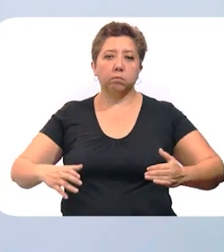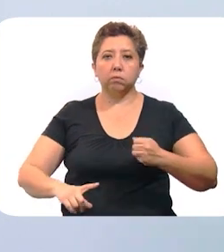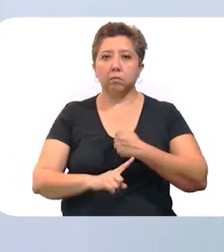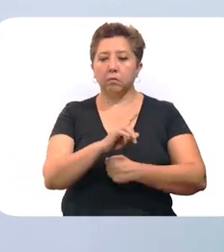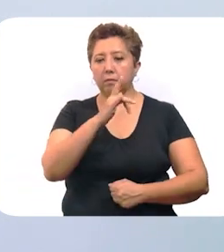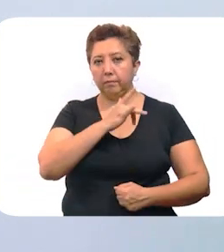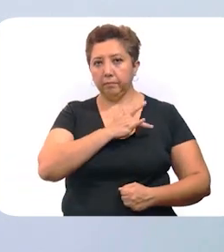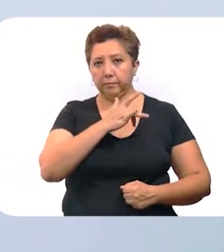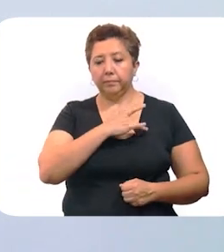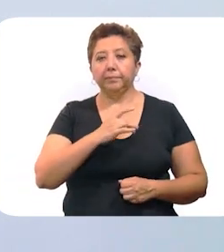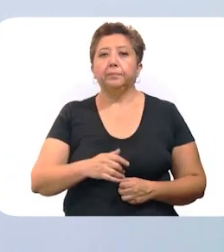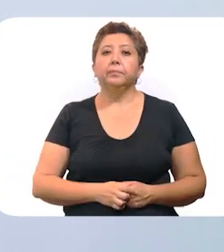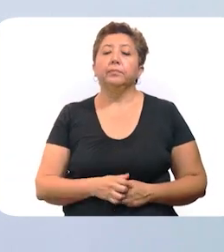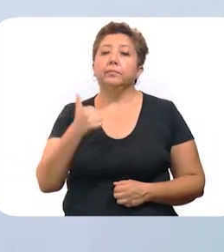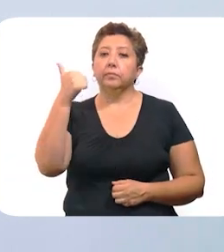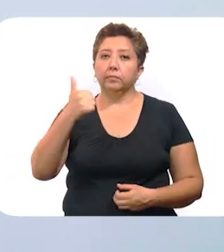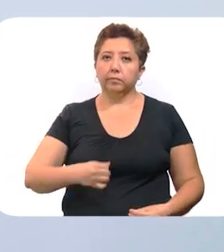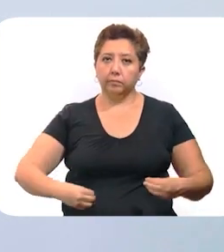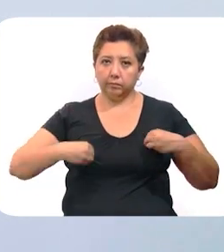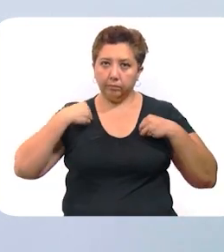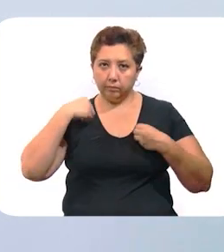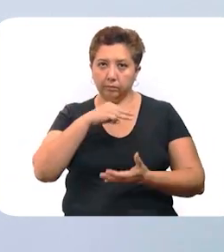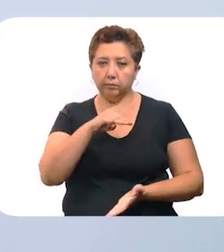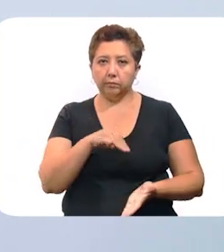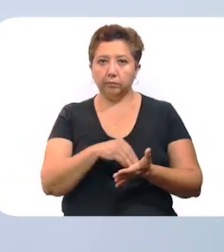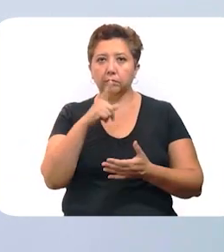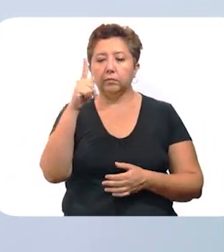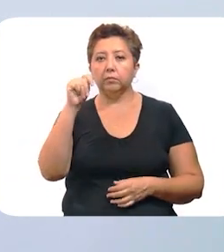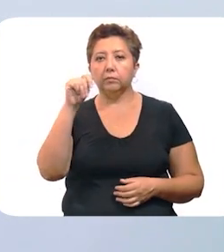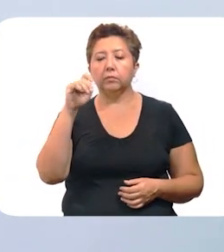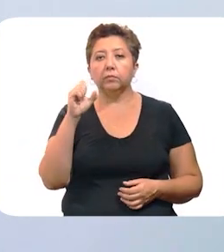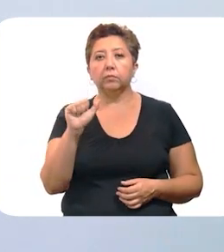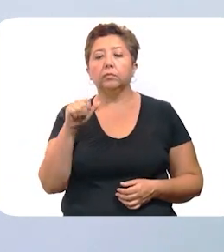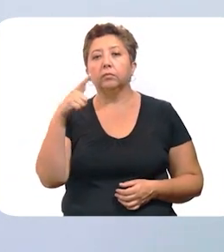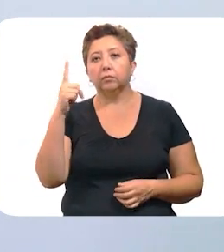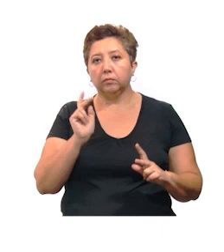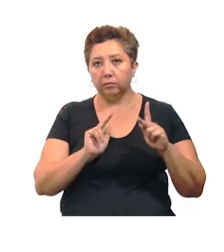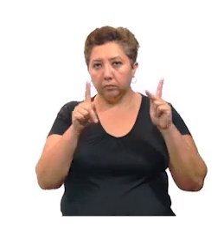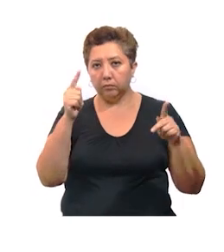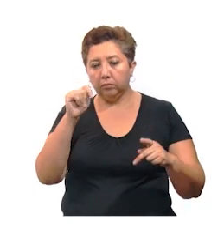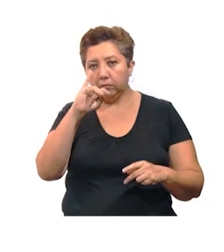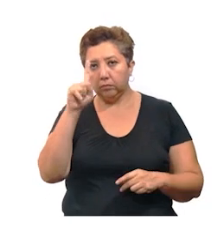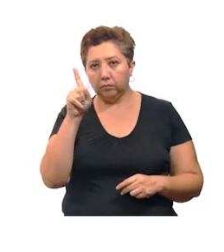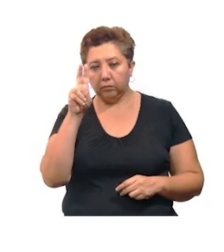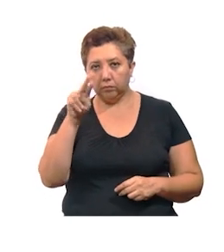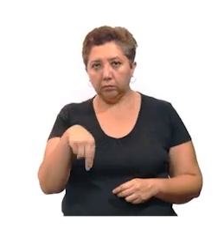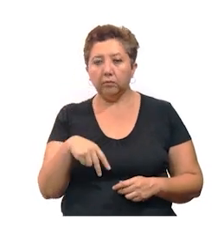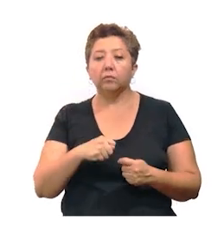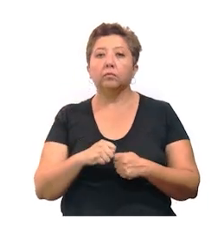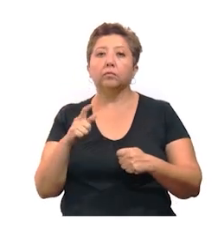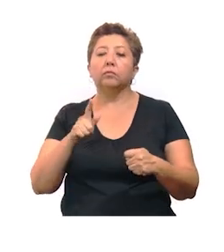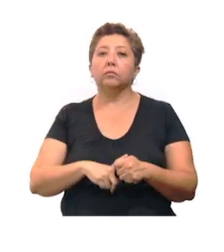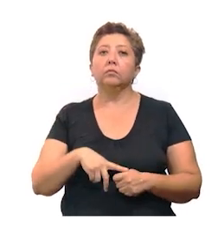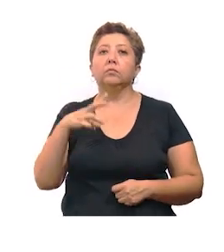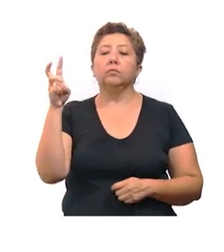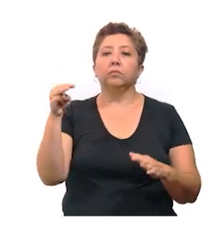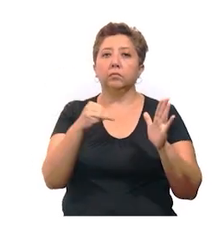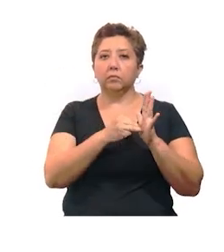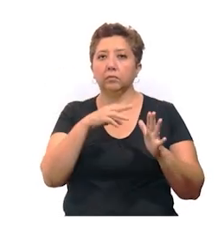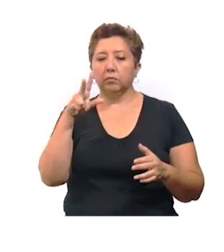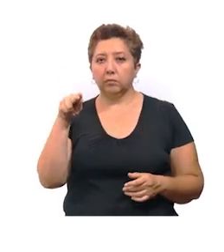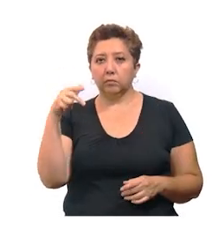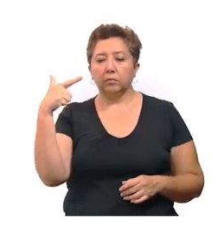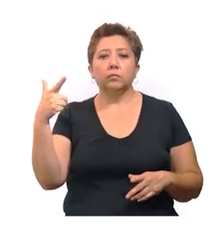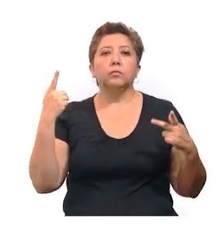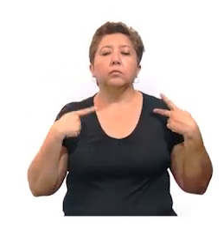cardiopatía. Seis residían en Mérida, uno en Espita, uno en Progreso y uno en Ticimín. En total, son 3.087